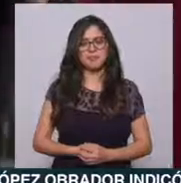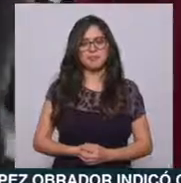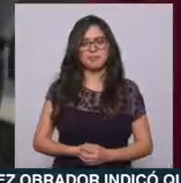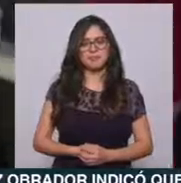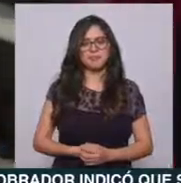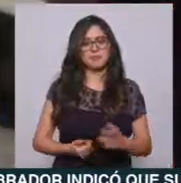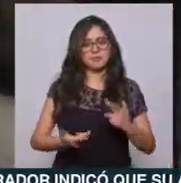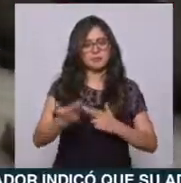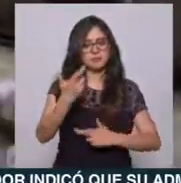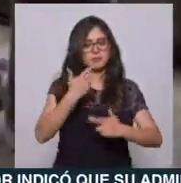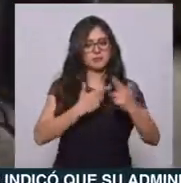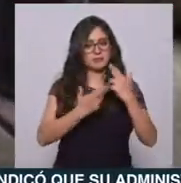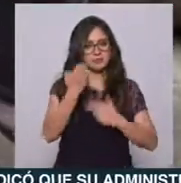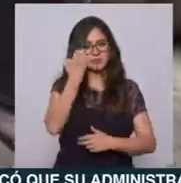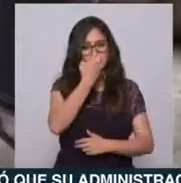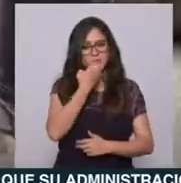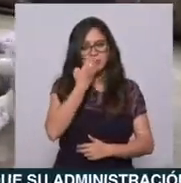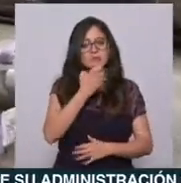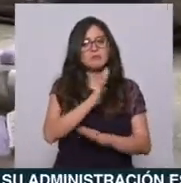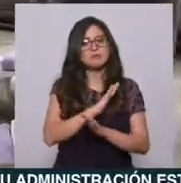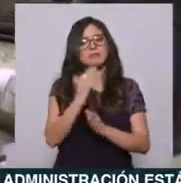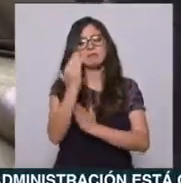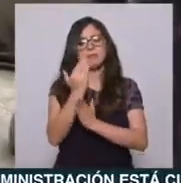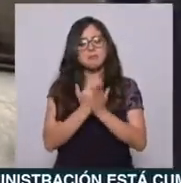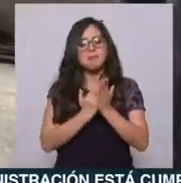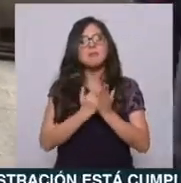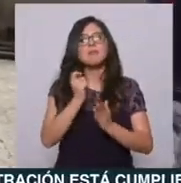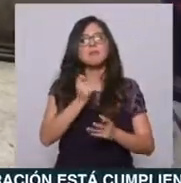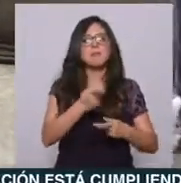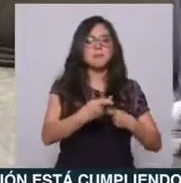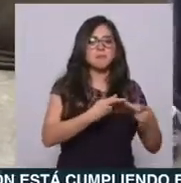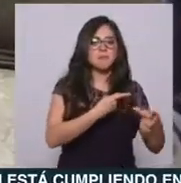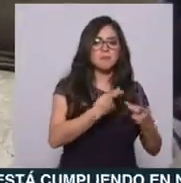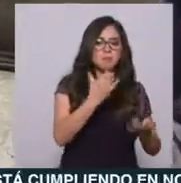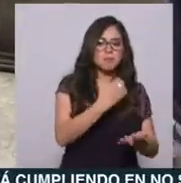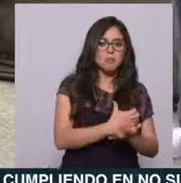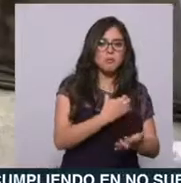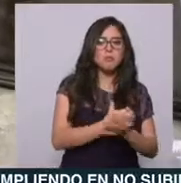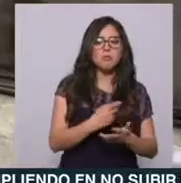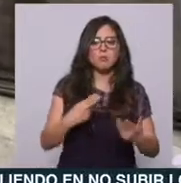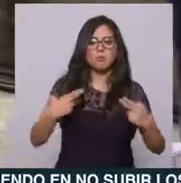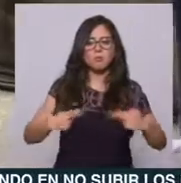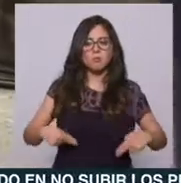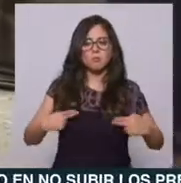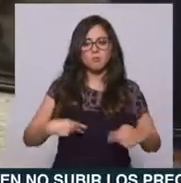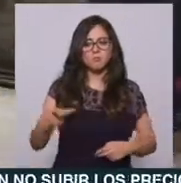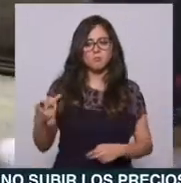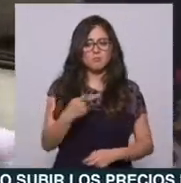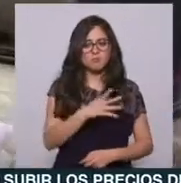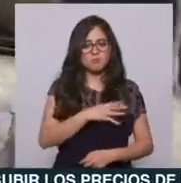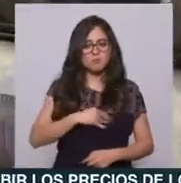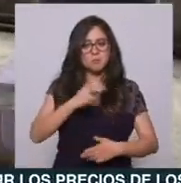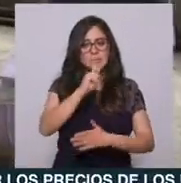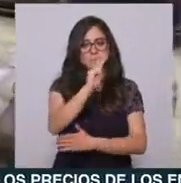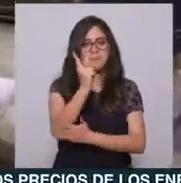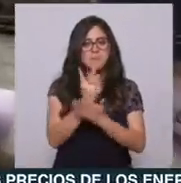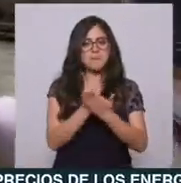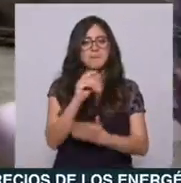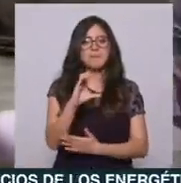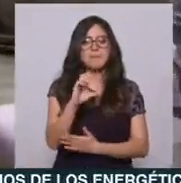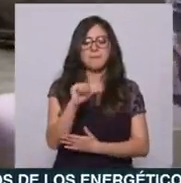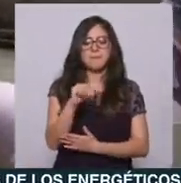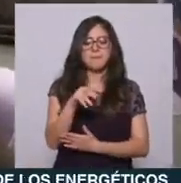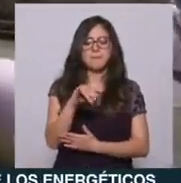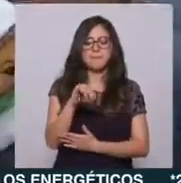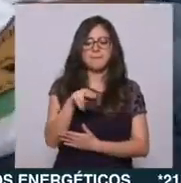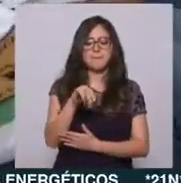Este regreso a clases, Wendy tendrá un gasto menos al preparar los útiles y uniformes para sus hijas. El programa Caminito a la Escuela con